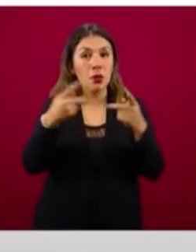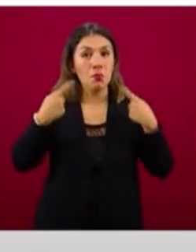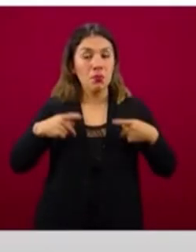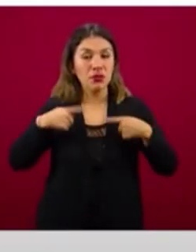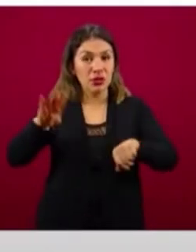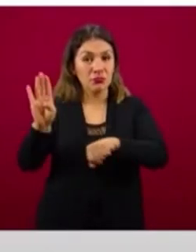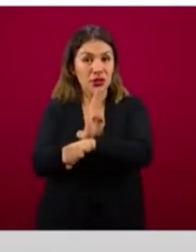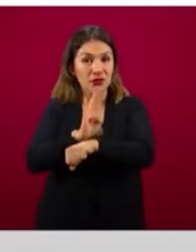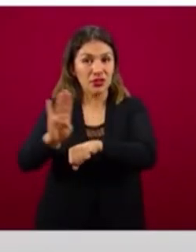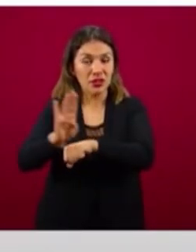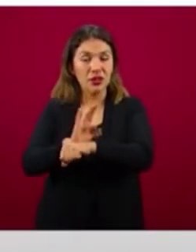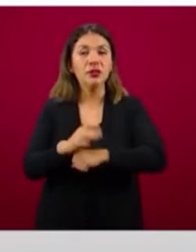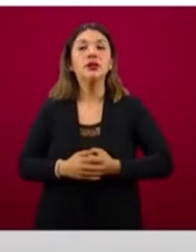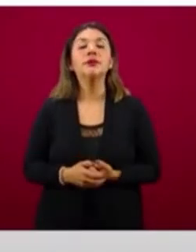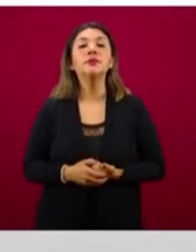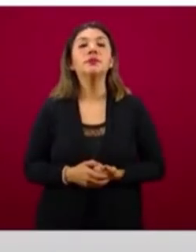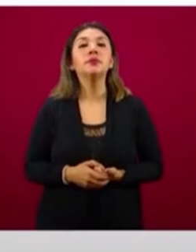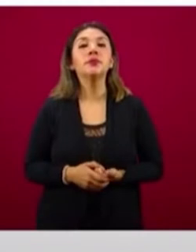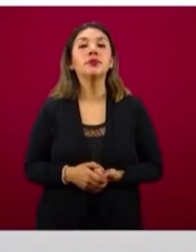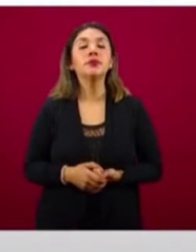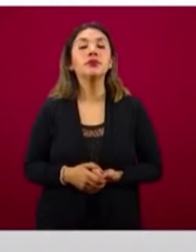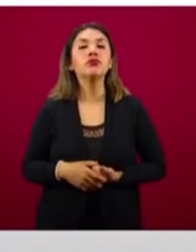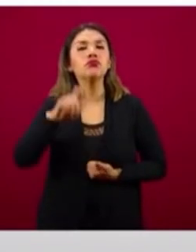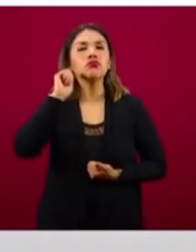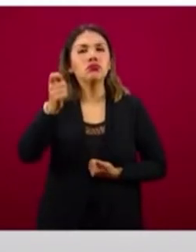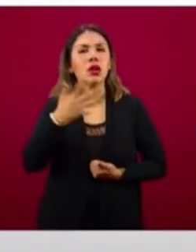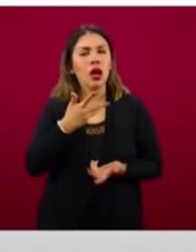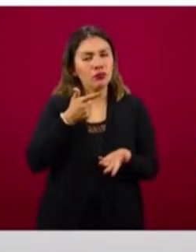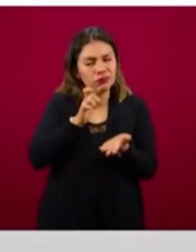beneficiarios y tenemos una dispersión de